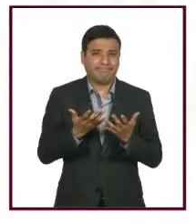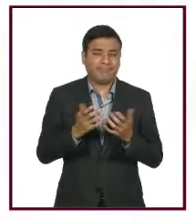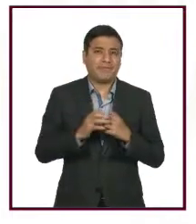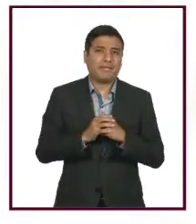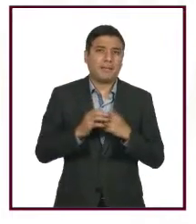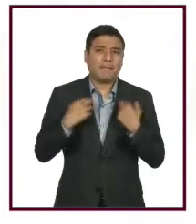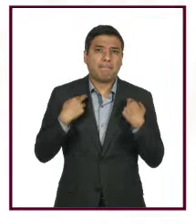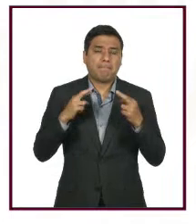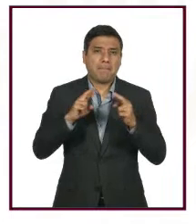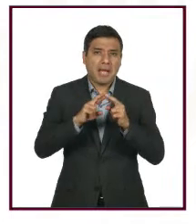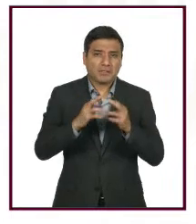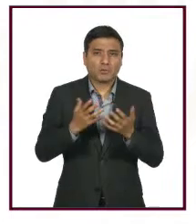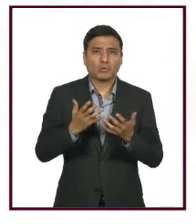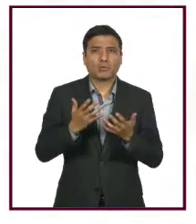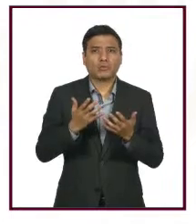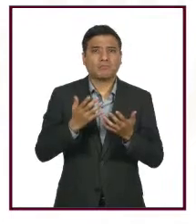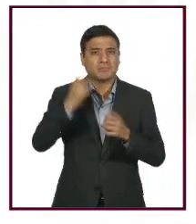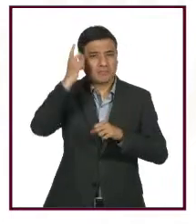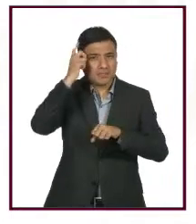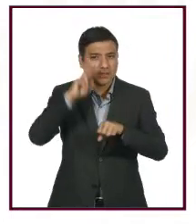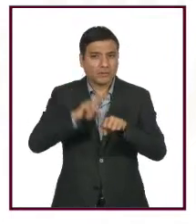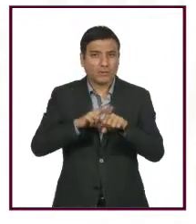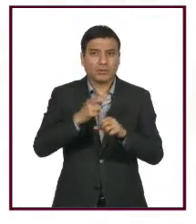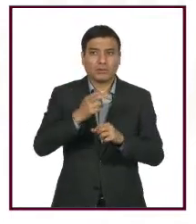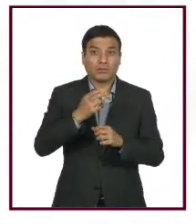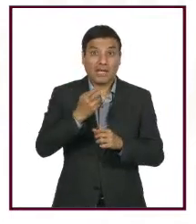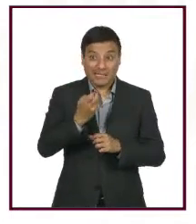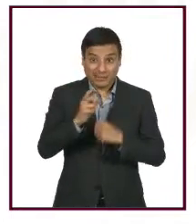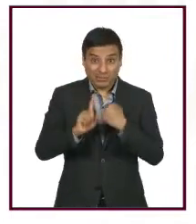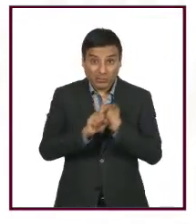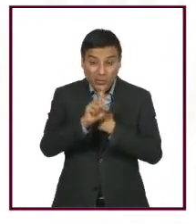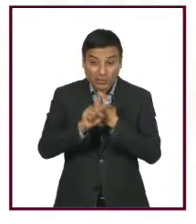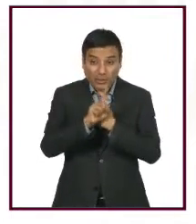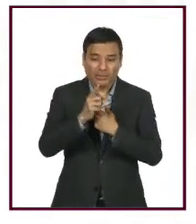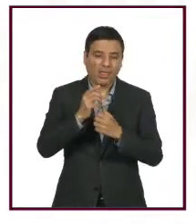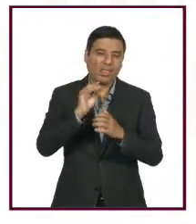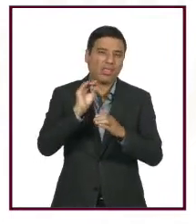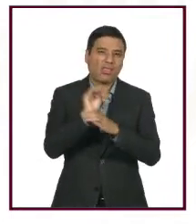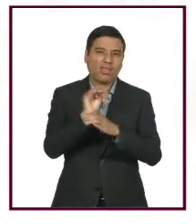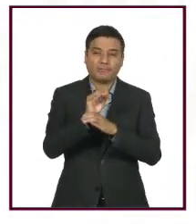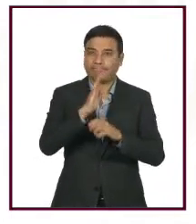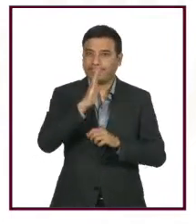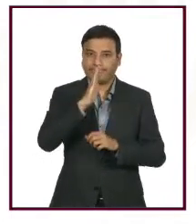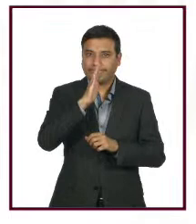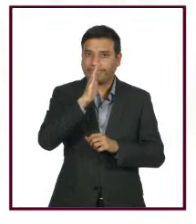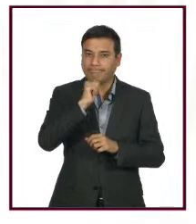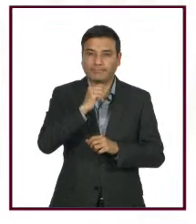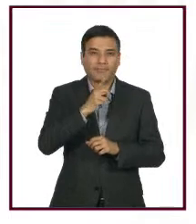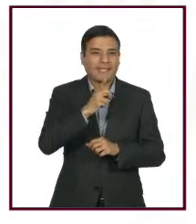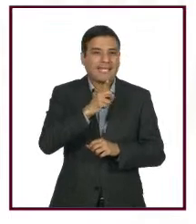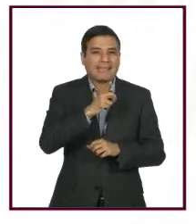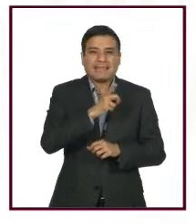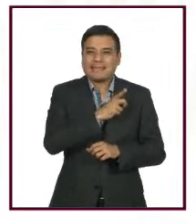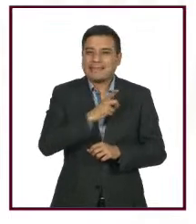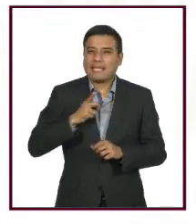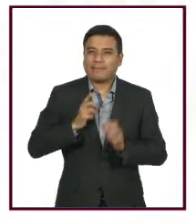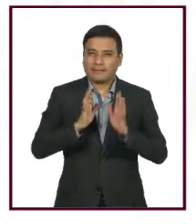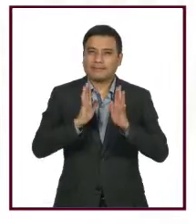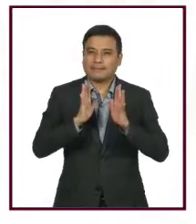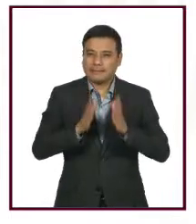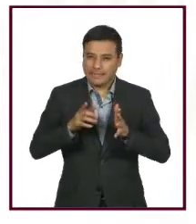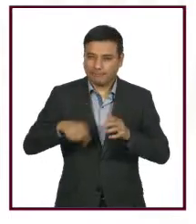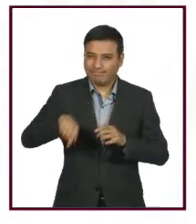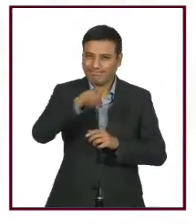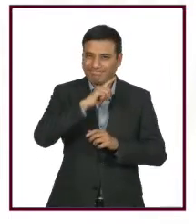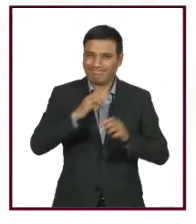escolares no pueden permanecer al margen de la atención a estas problemáticas. Entonces, tenemos que hacer un equipo multidisciplinario